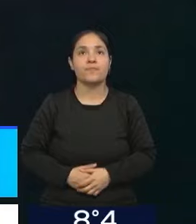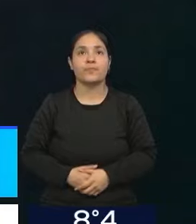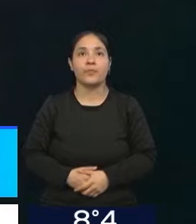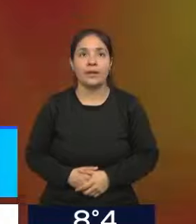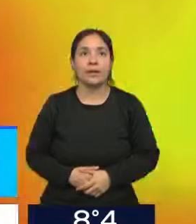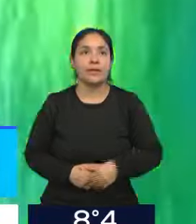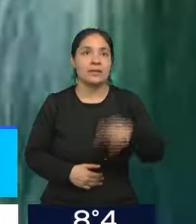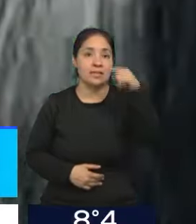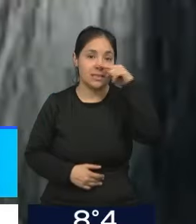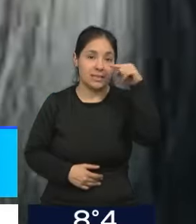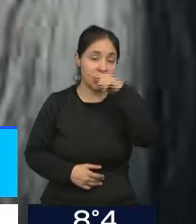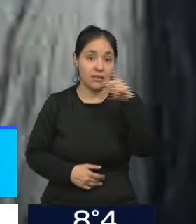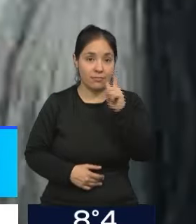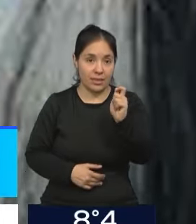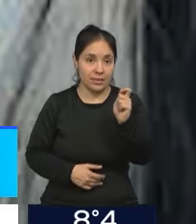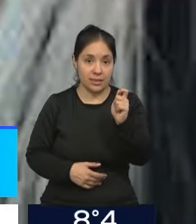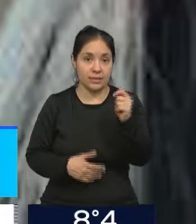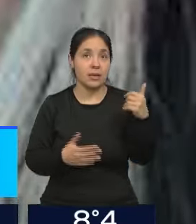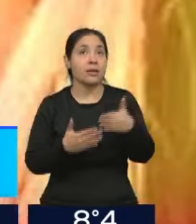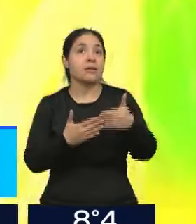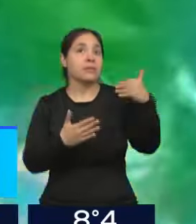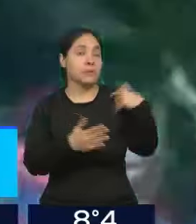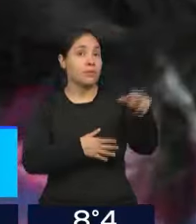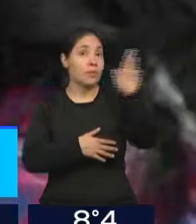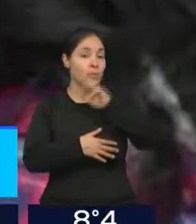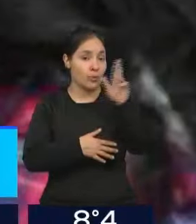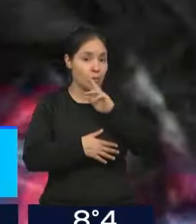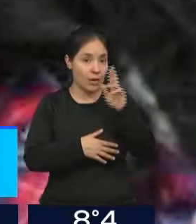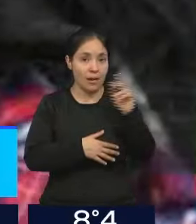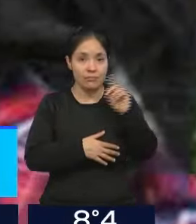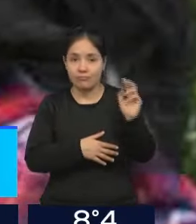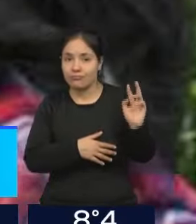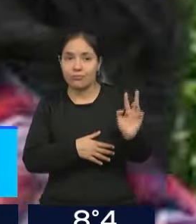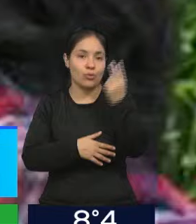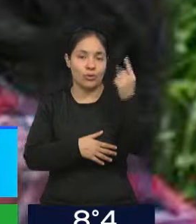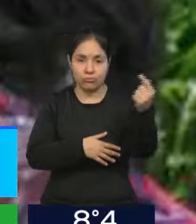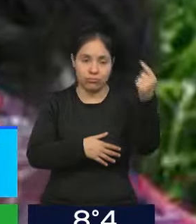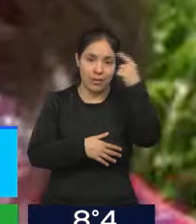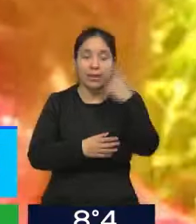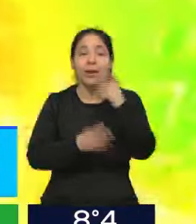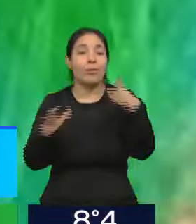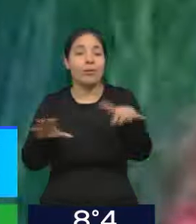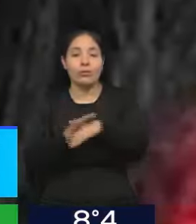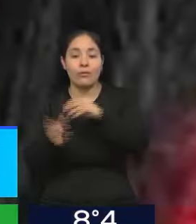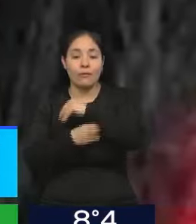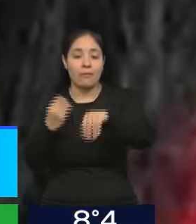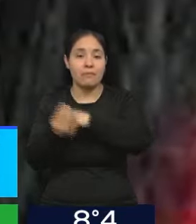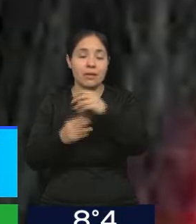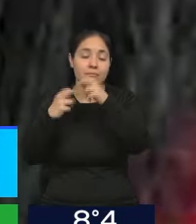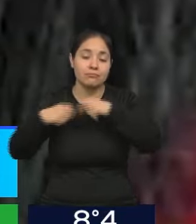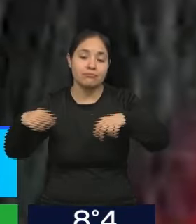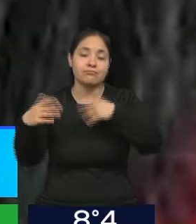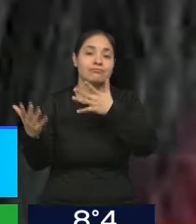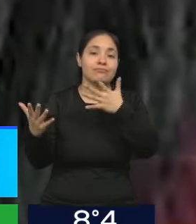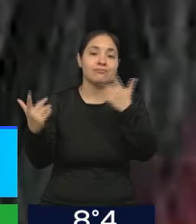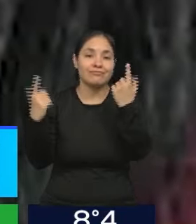Pasaron 7 meses desde que una bala perdida terminó con la vida de María Domínguez. Estaba con su familia celebrando la Navidad cuando el